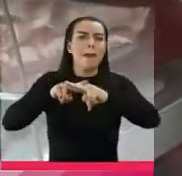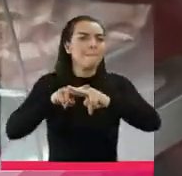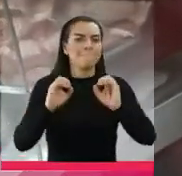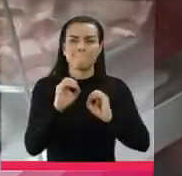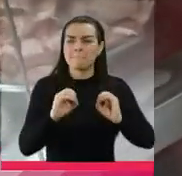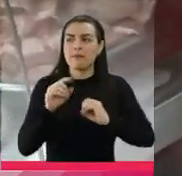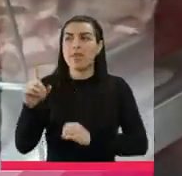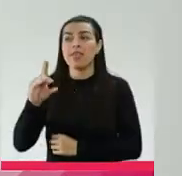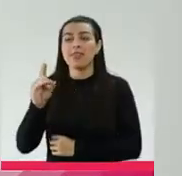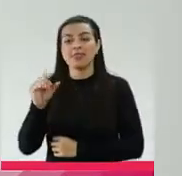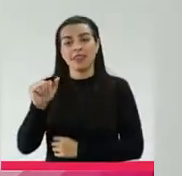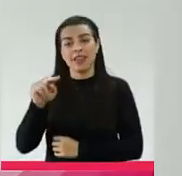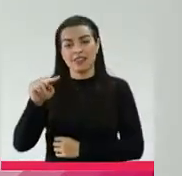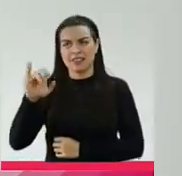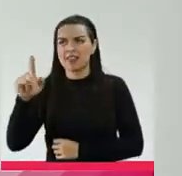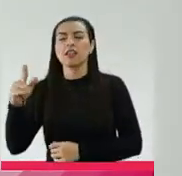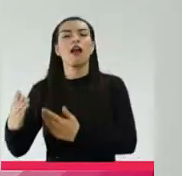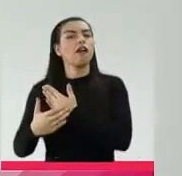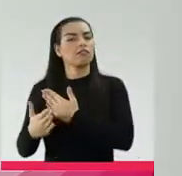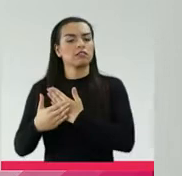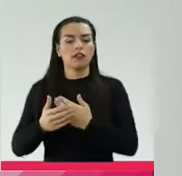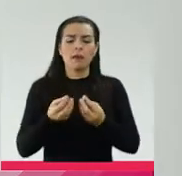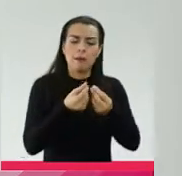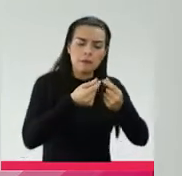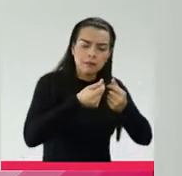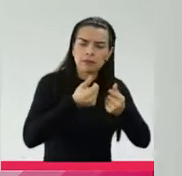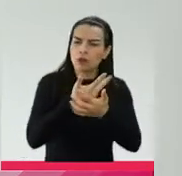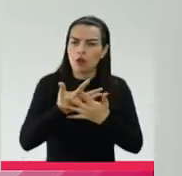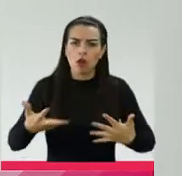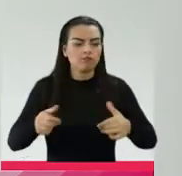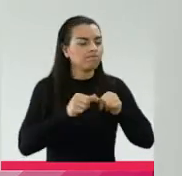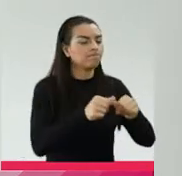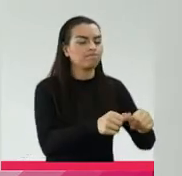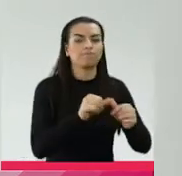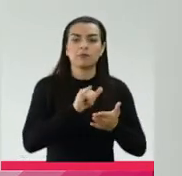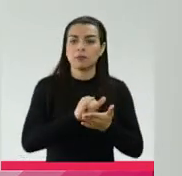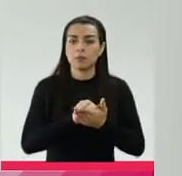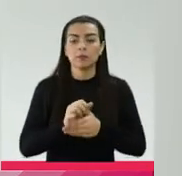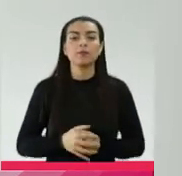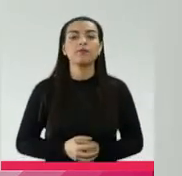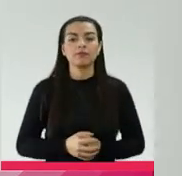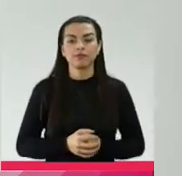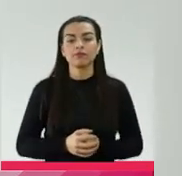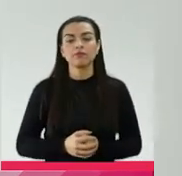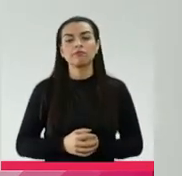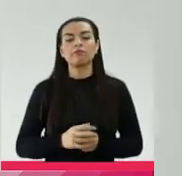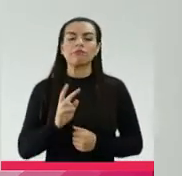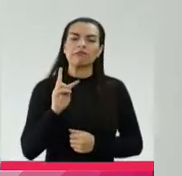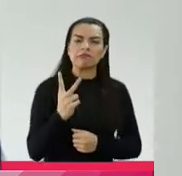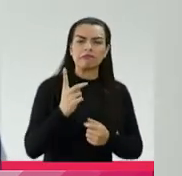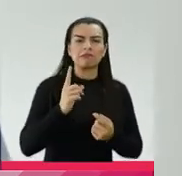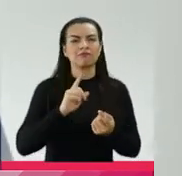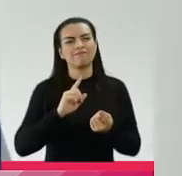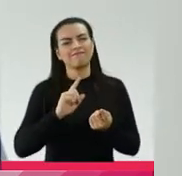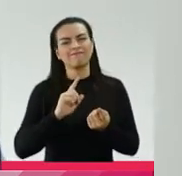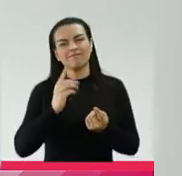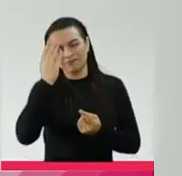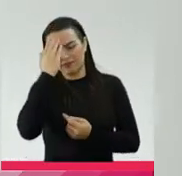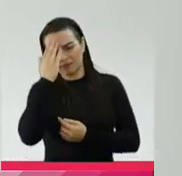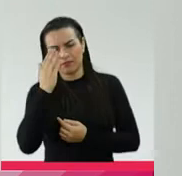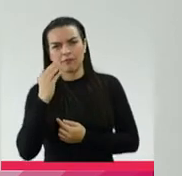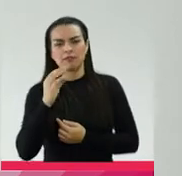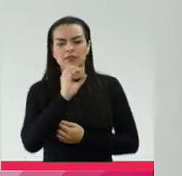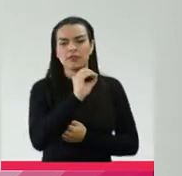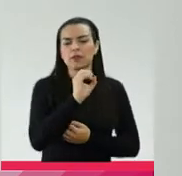se mantuvieron. Una variación mensual para la inflación en Colombia del 0%,